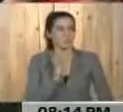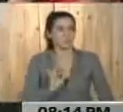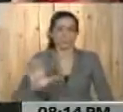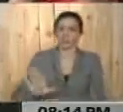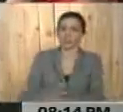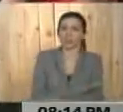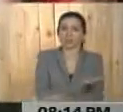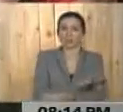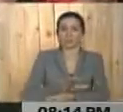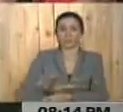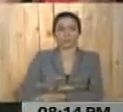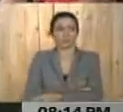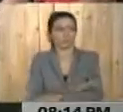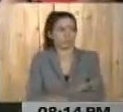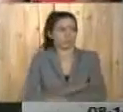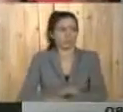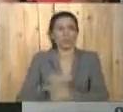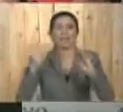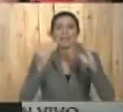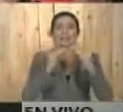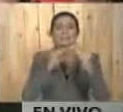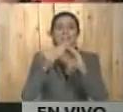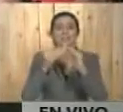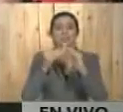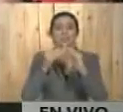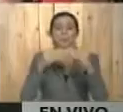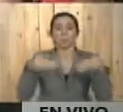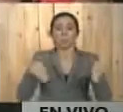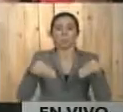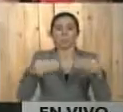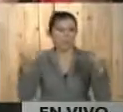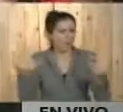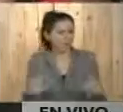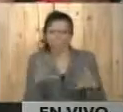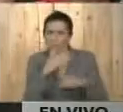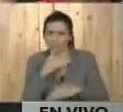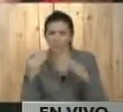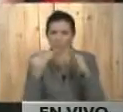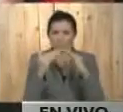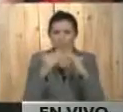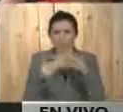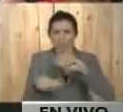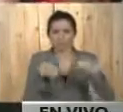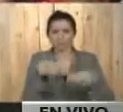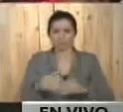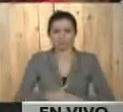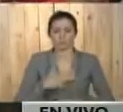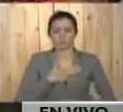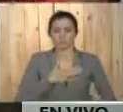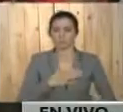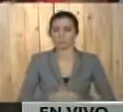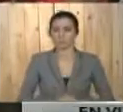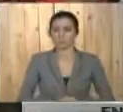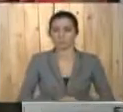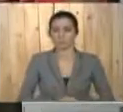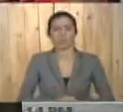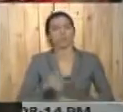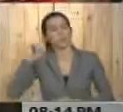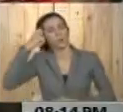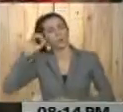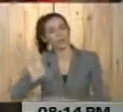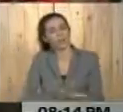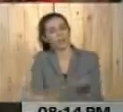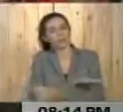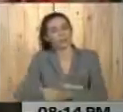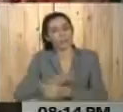canción de la primera, Techo de Cartón. Ya hoy no más techo de cartón. Yo estoy seguro que si Ley estuviese aquí, reescribiría esa canción por todos